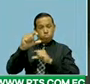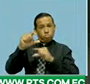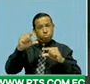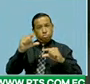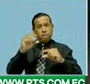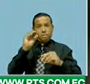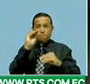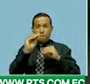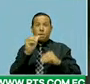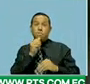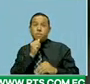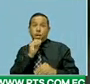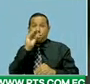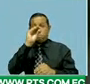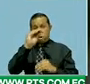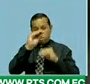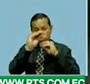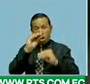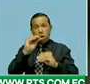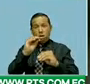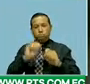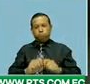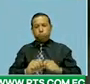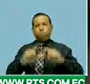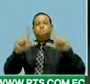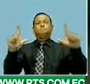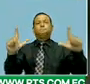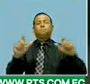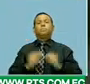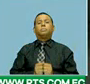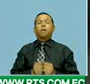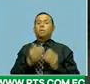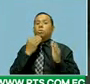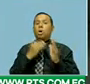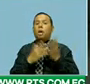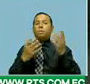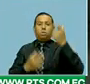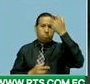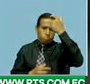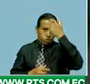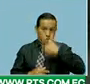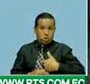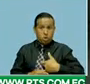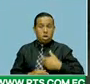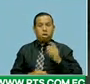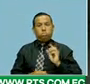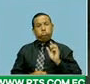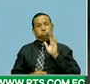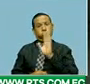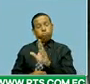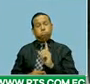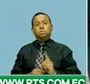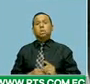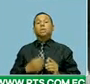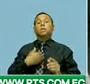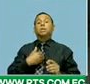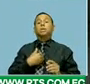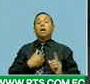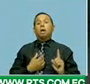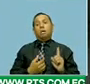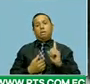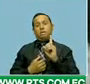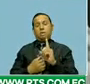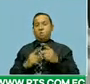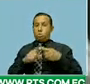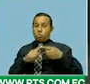uso del feed del aplicativo de firma electrónica en el caso del aplicativo presencial o el proceso de habilitación presencial el ciudadano tiene que comparecer hay dos